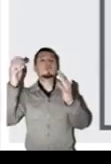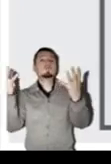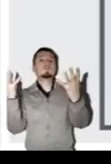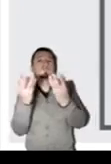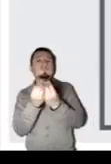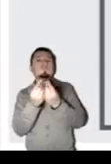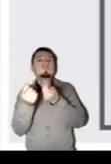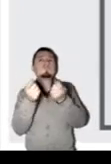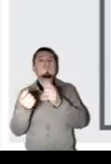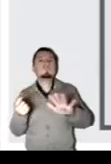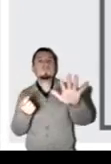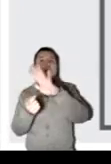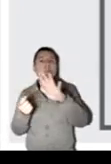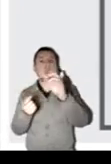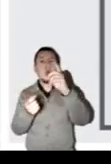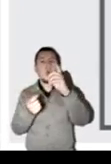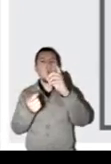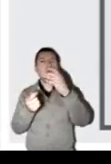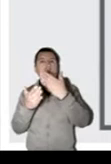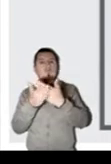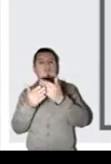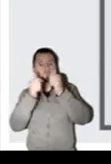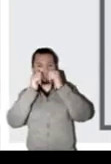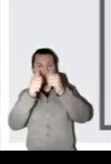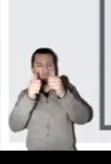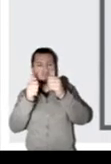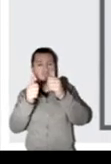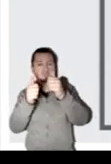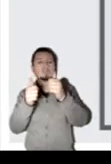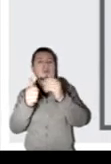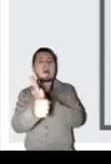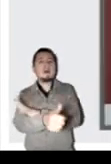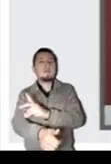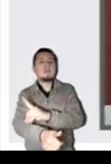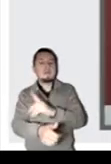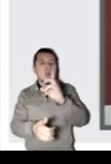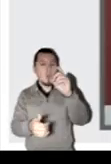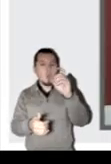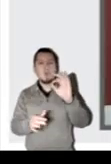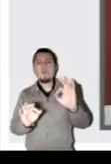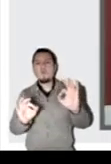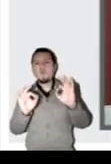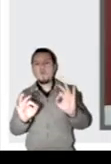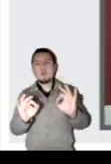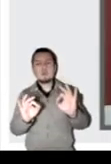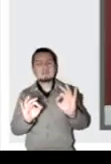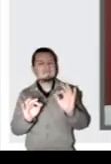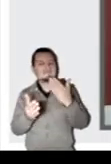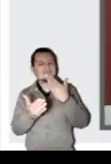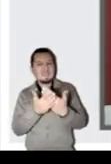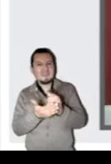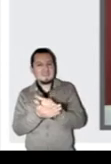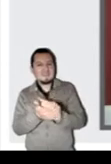condiciones establecidas por las normas técnicas para tener una calidad del agua buena y ya casi llegando a excelente